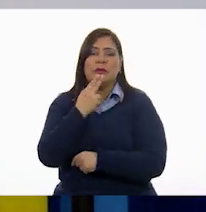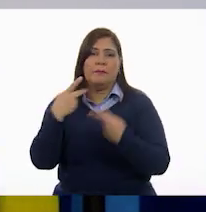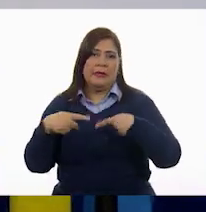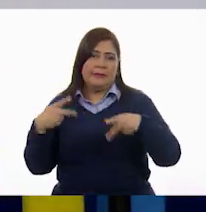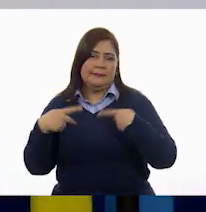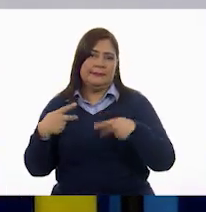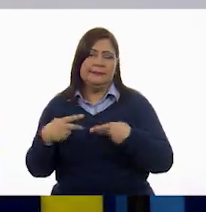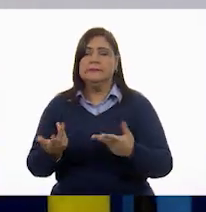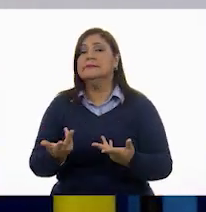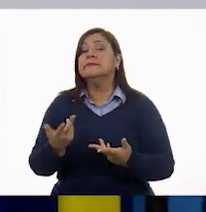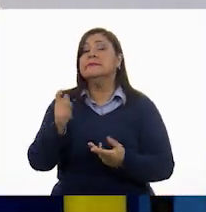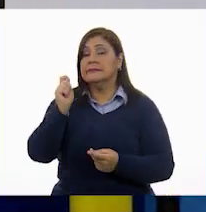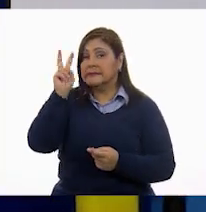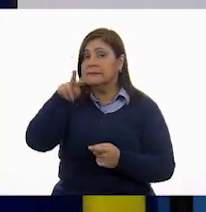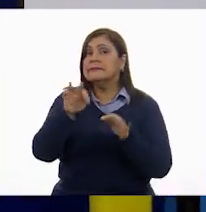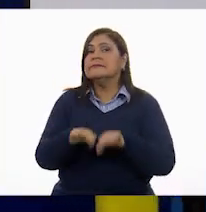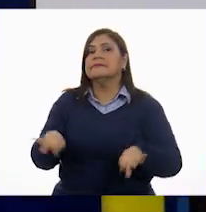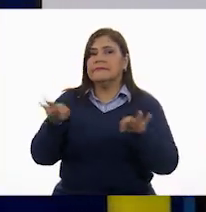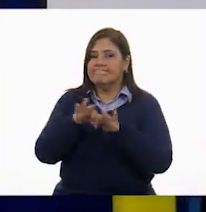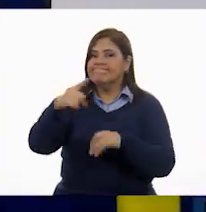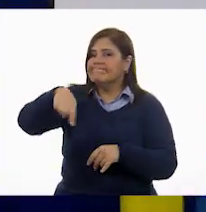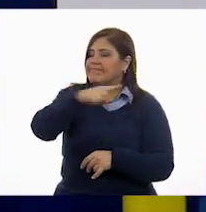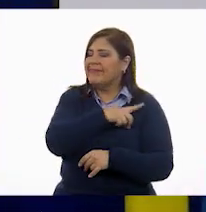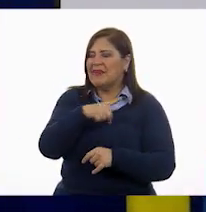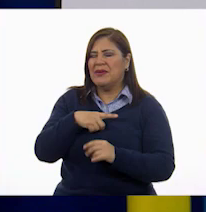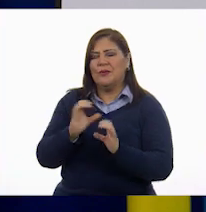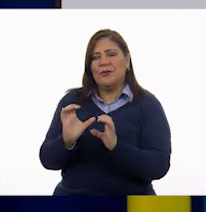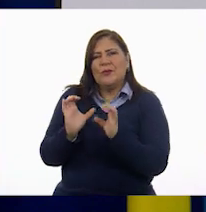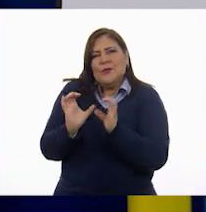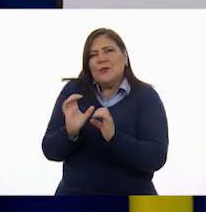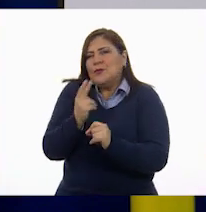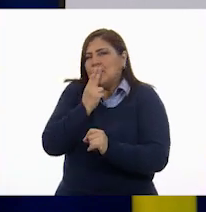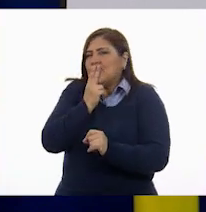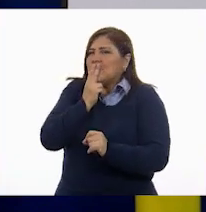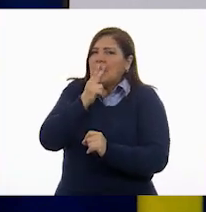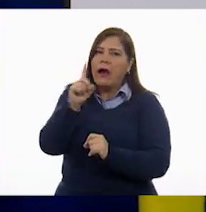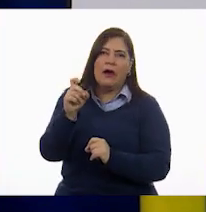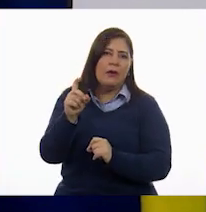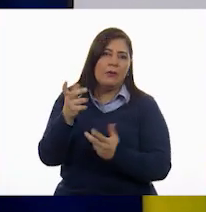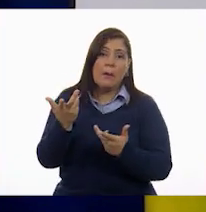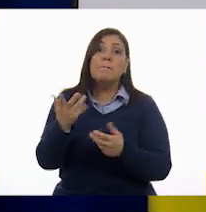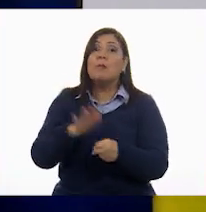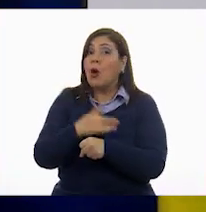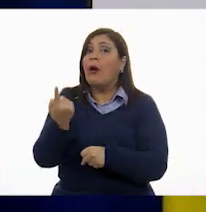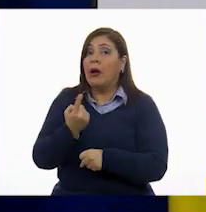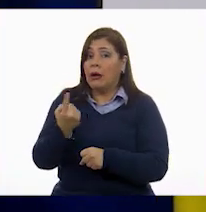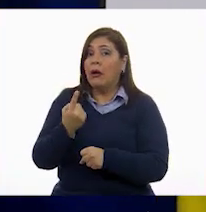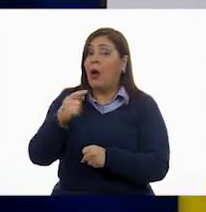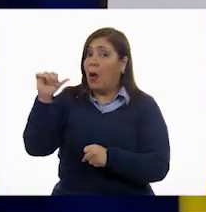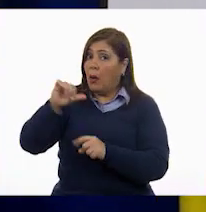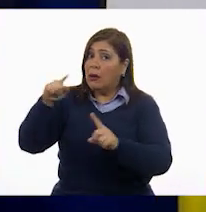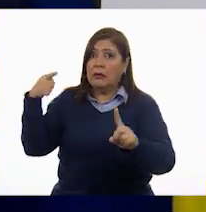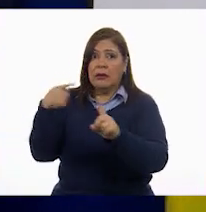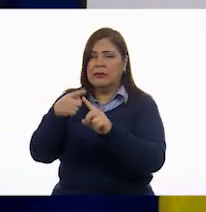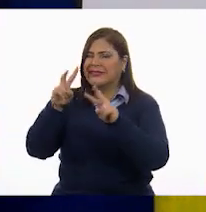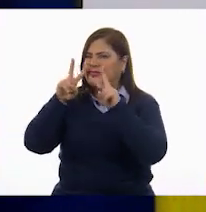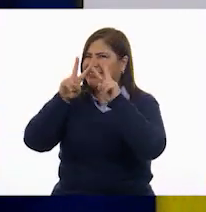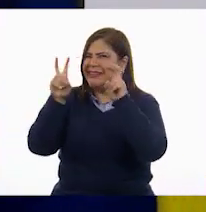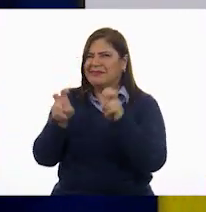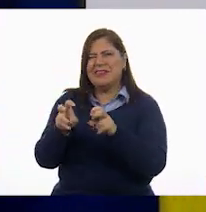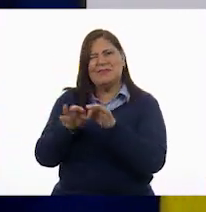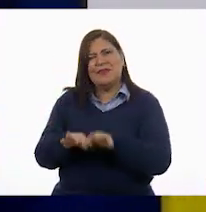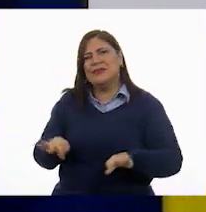la importancia de que cuidemos el agua. Porque hoy por hoy es un tema muy importante, el